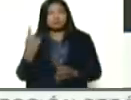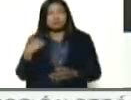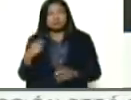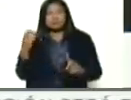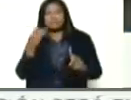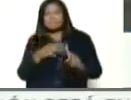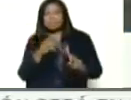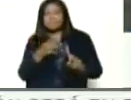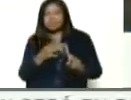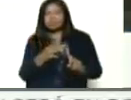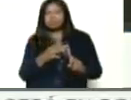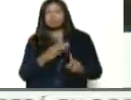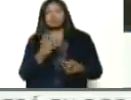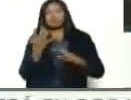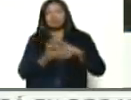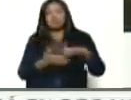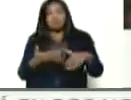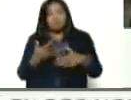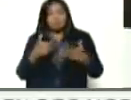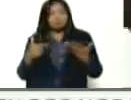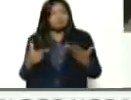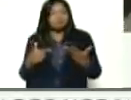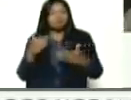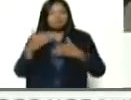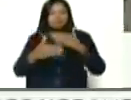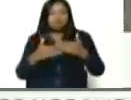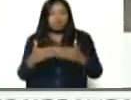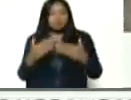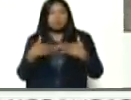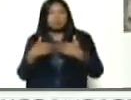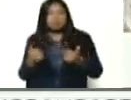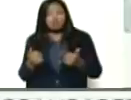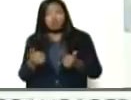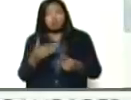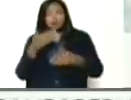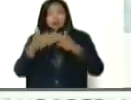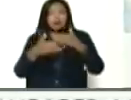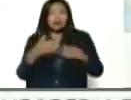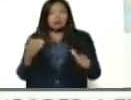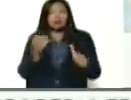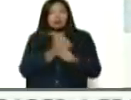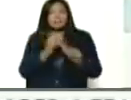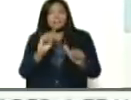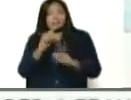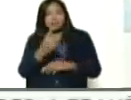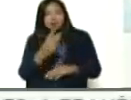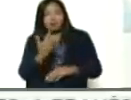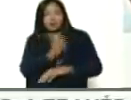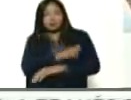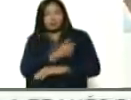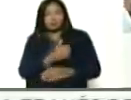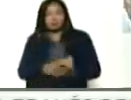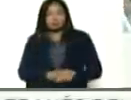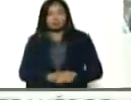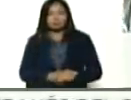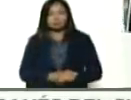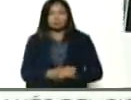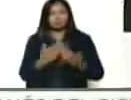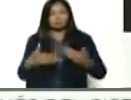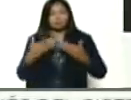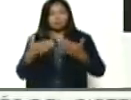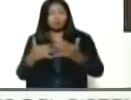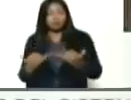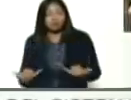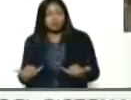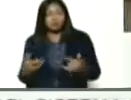algunas personas que tienen algún problema oncológico progresivamente se van a ir priorizando con la instrucción que no está dando usted ahorita vamos